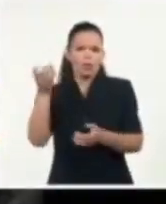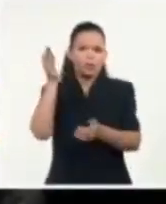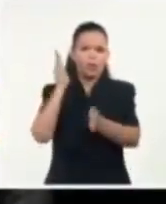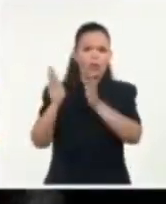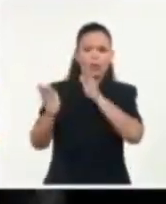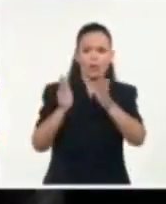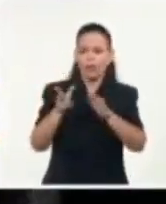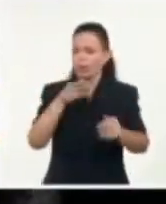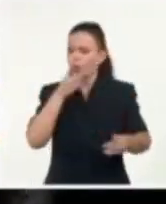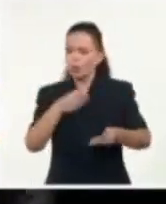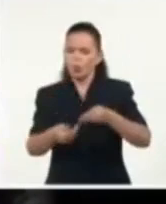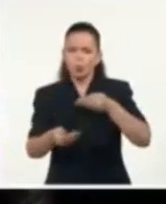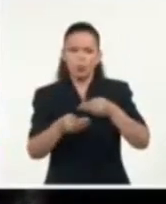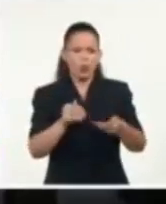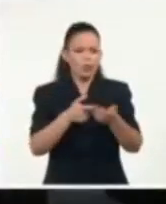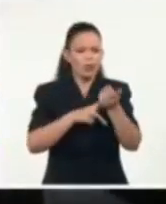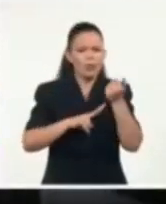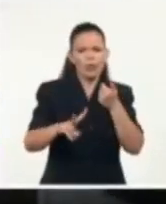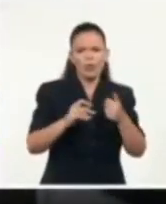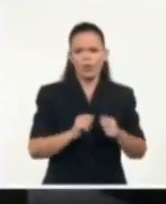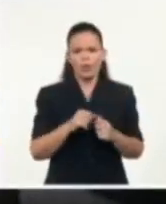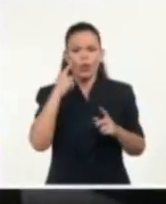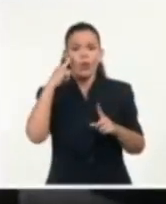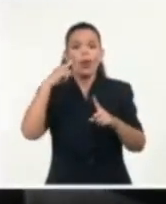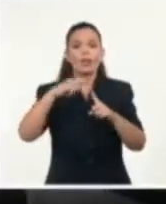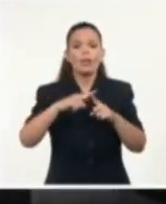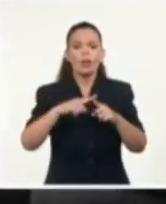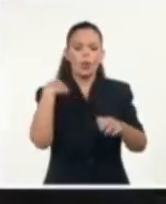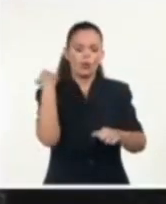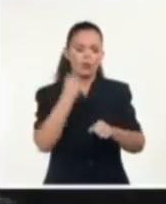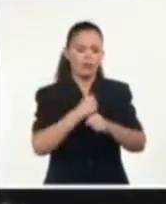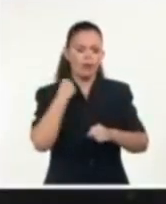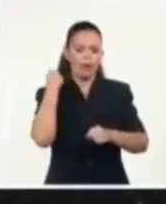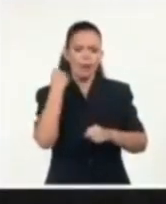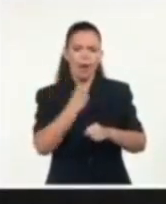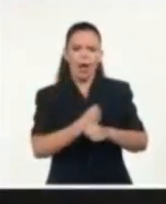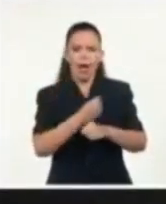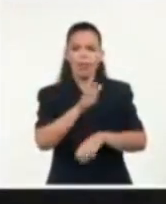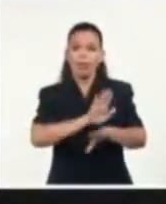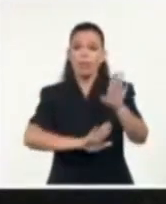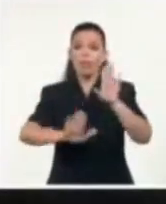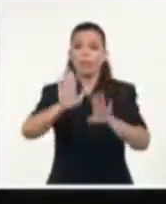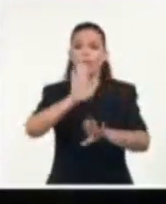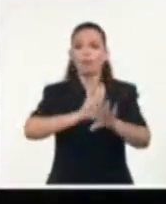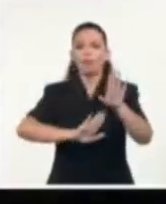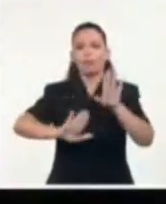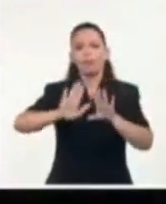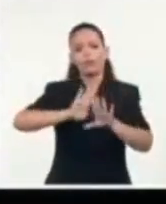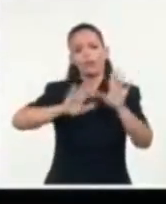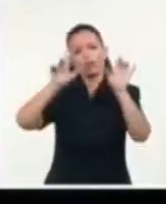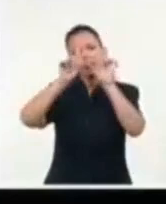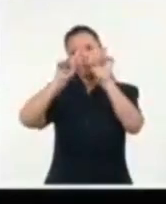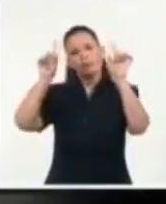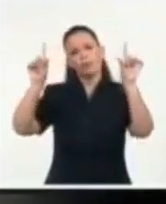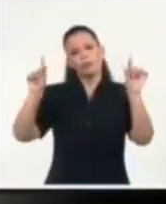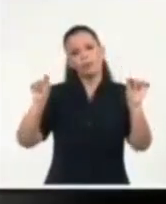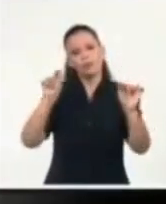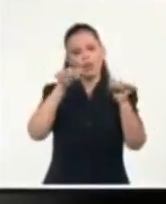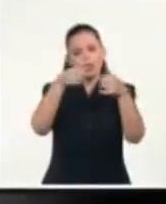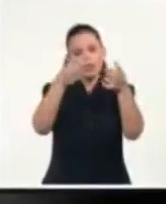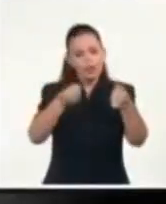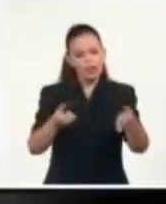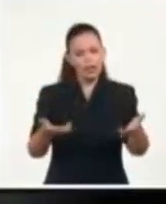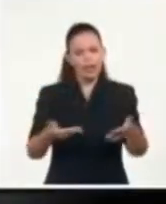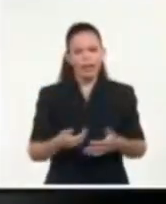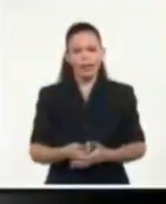las agresiones y el terrorismo y defender ideas, tomando como hogar, como tribuna y trinchera a La Habana. Porque